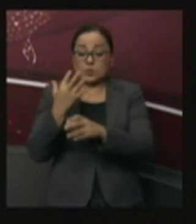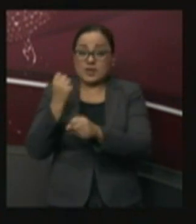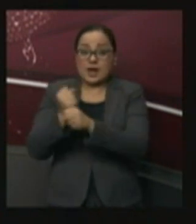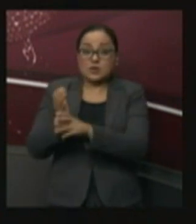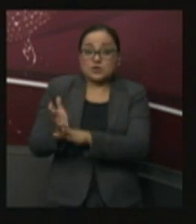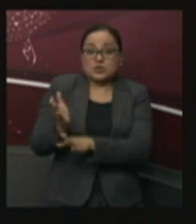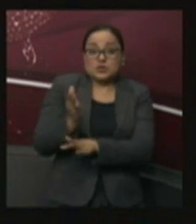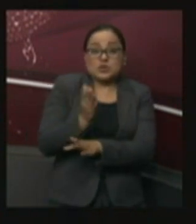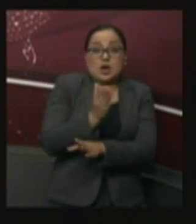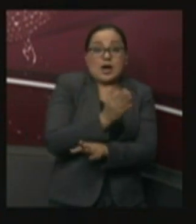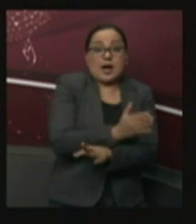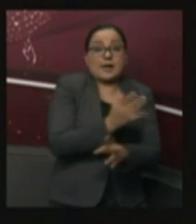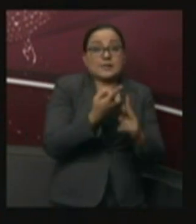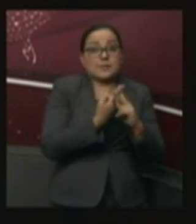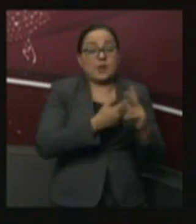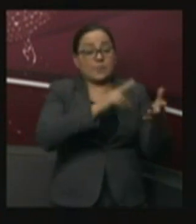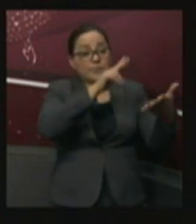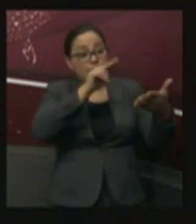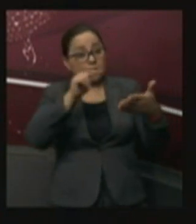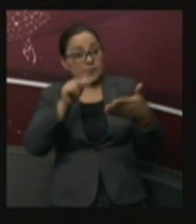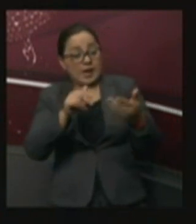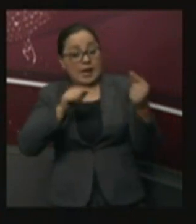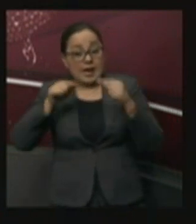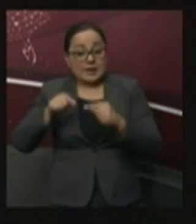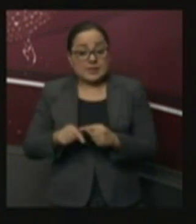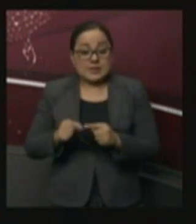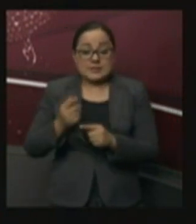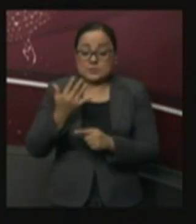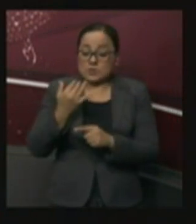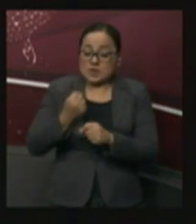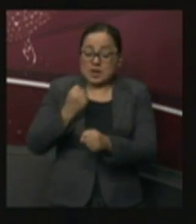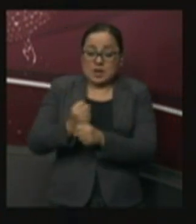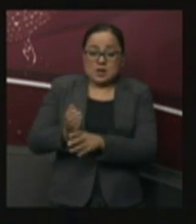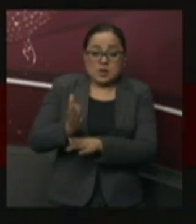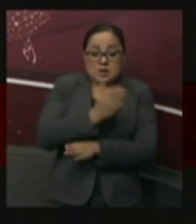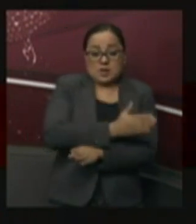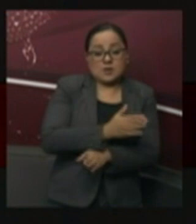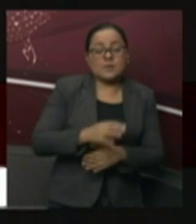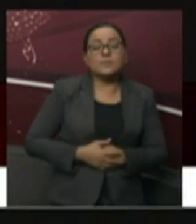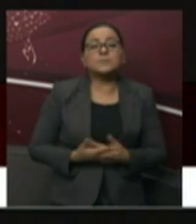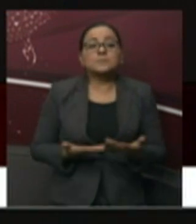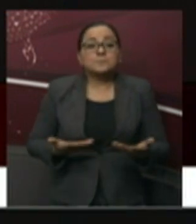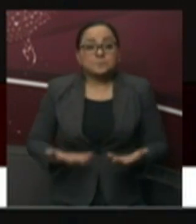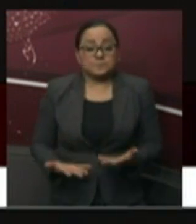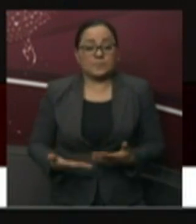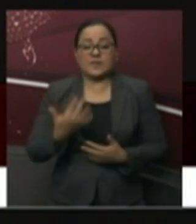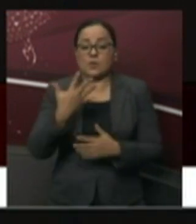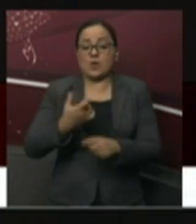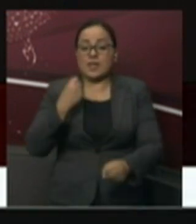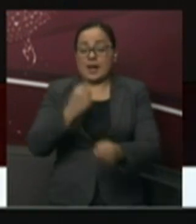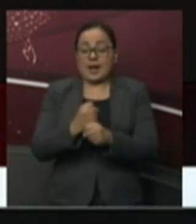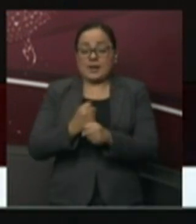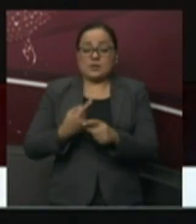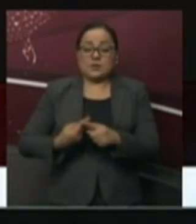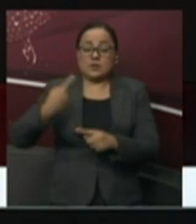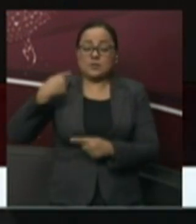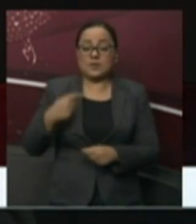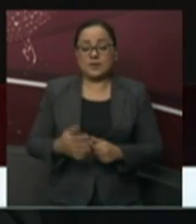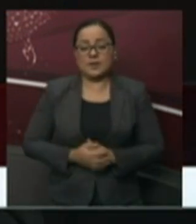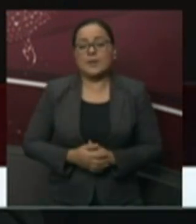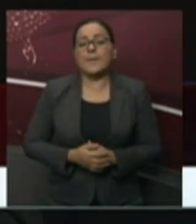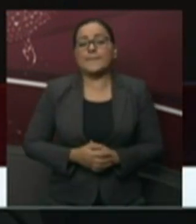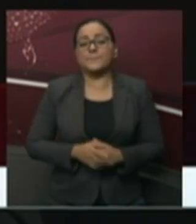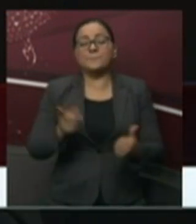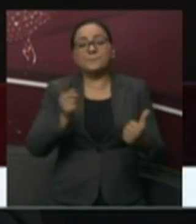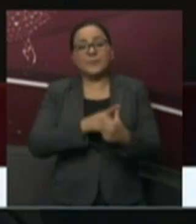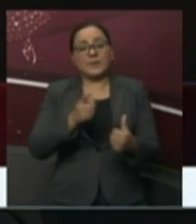de empezar el mural del Congreso de la Unión, de terminarlo, mejor dicho. 50 años antes. El primer mural